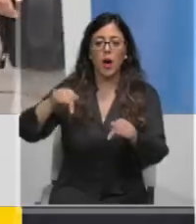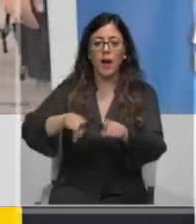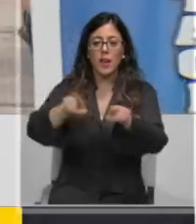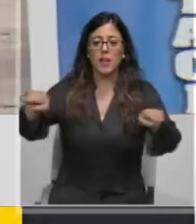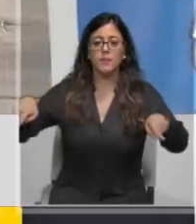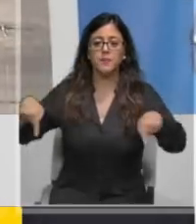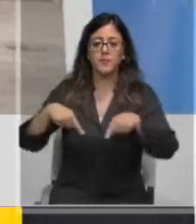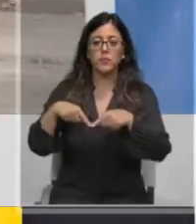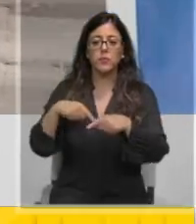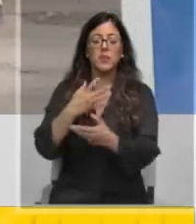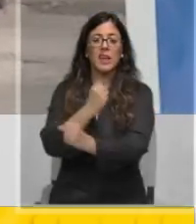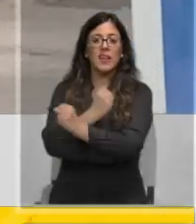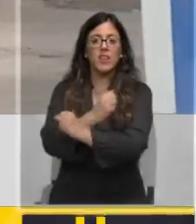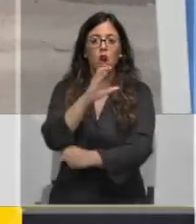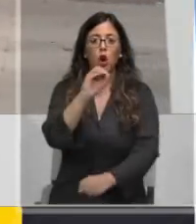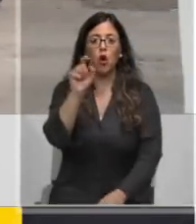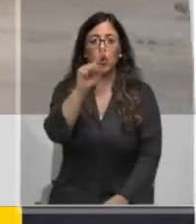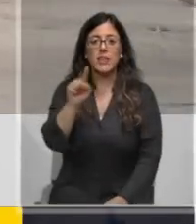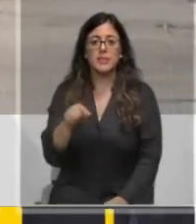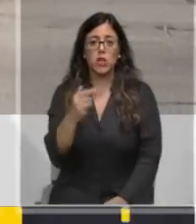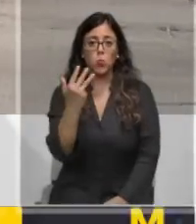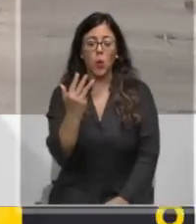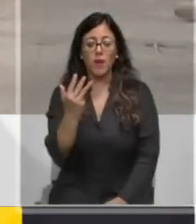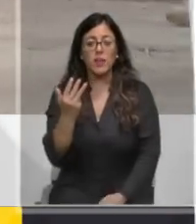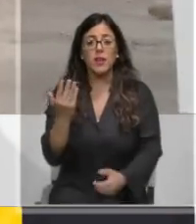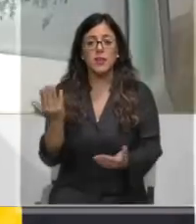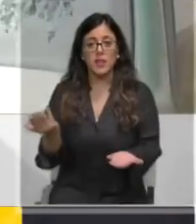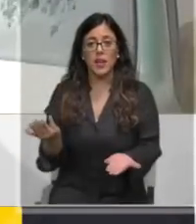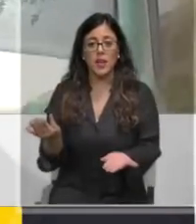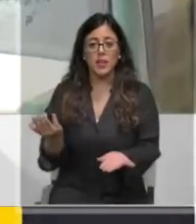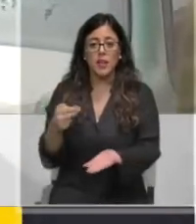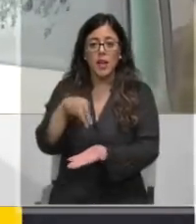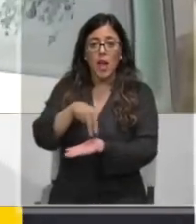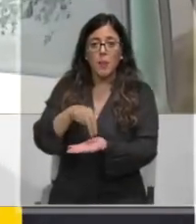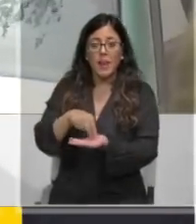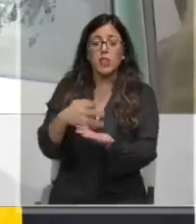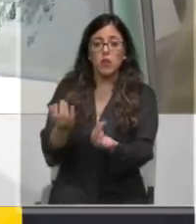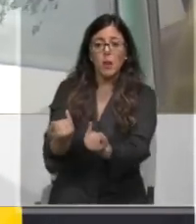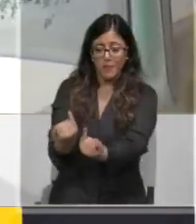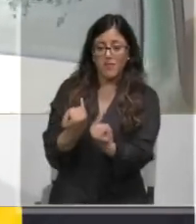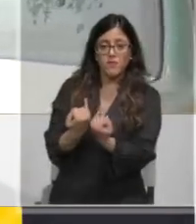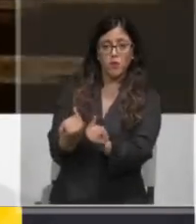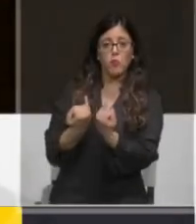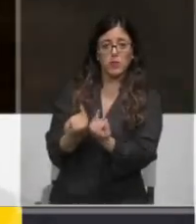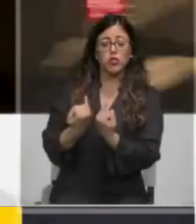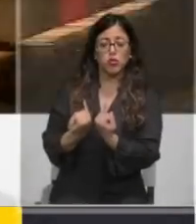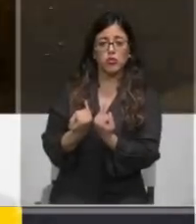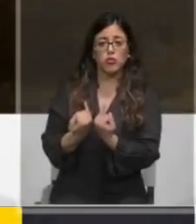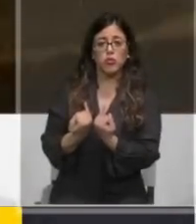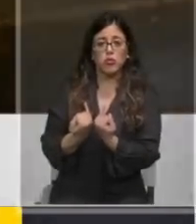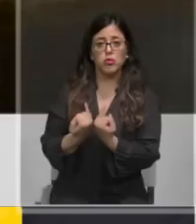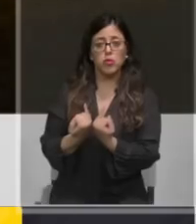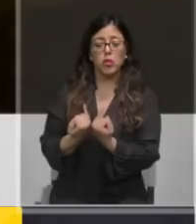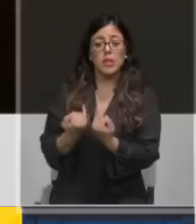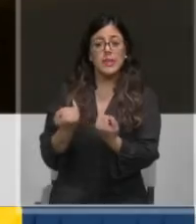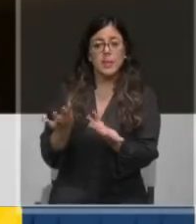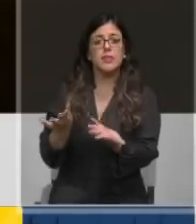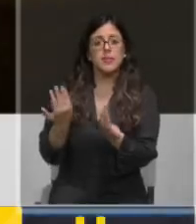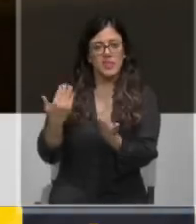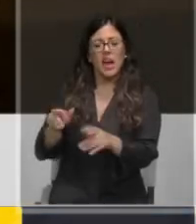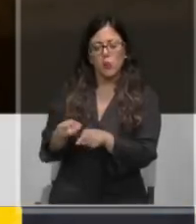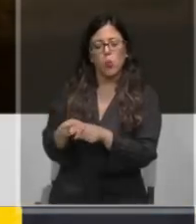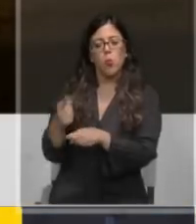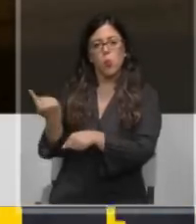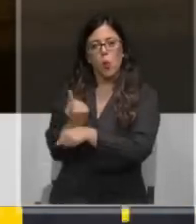oes-9 de carabineros a espera de que justamente se nos entregue mayor detalle e información sin embargo tuvimos la posibilidad de conversar